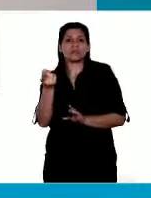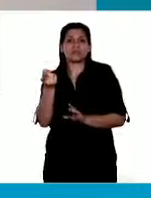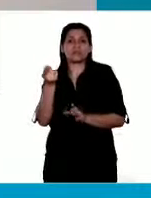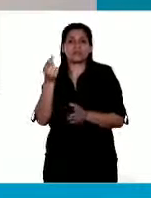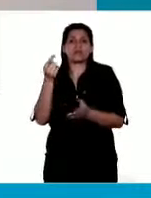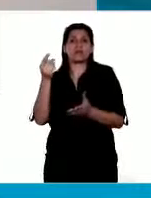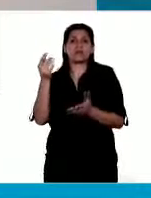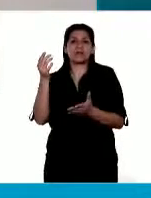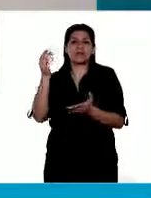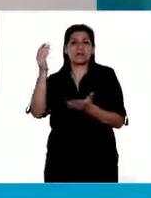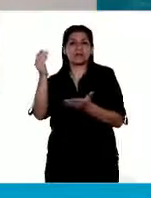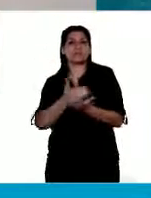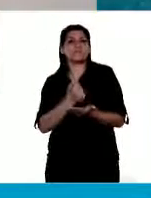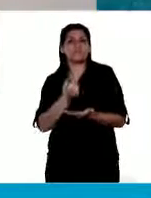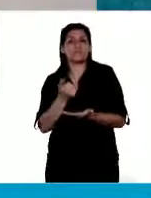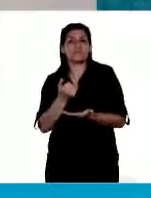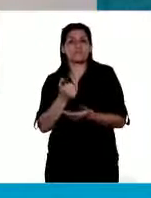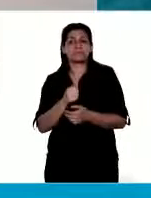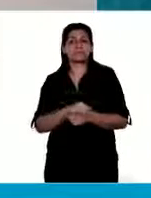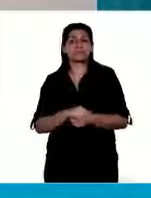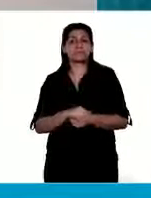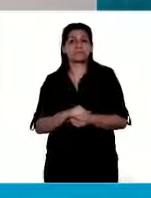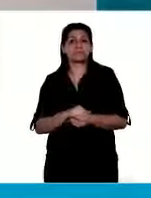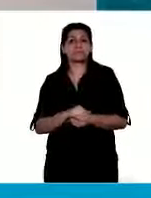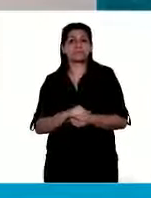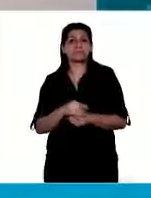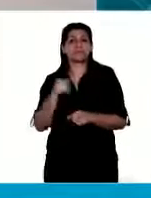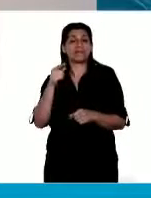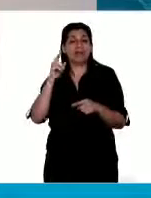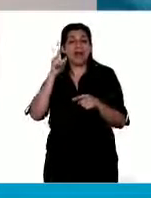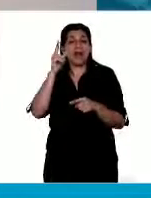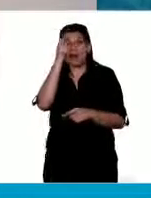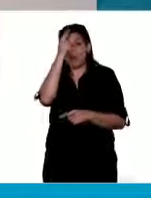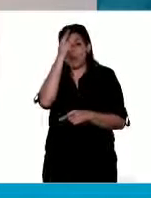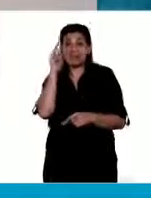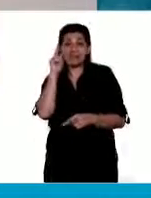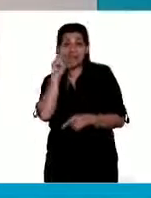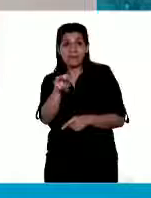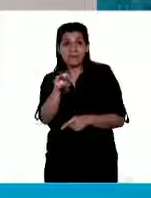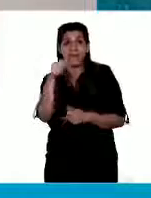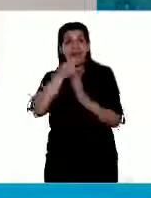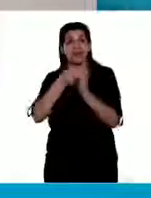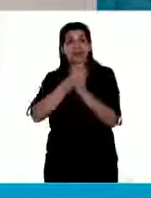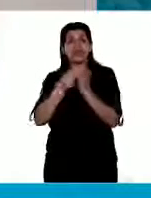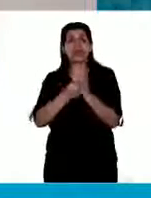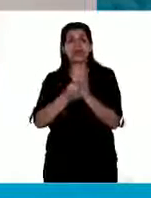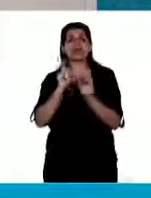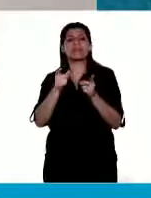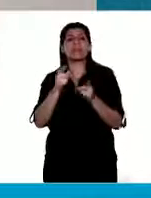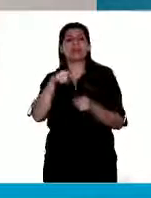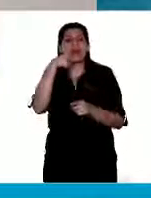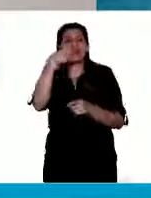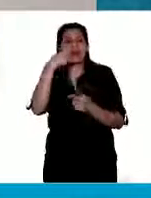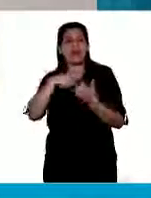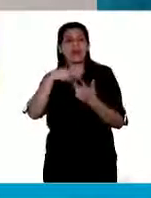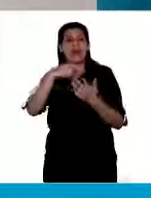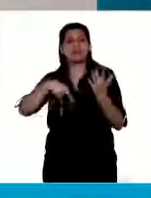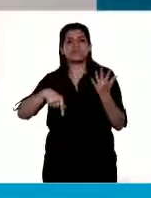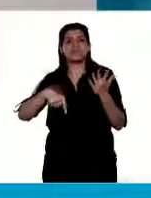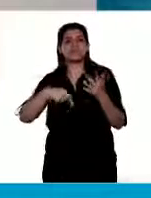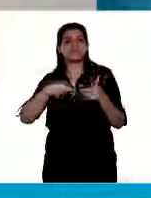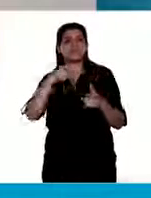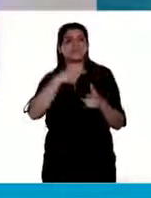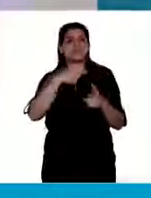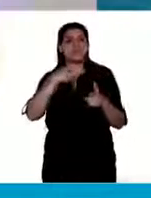llevó a Ritondo a la policía a concentrarse en luchar contra el narcotráfico, a derribar los búnkers, a combatir los